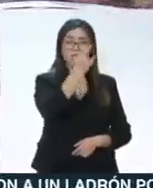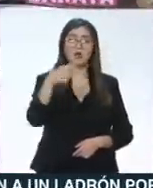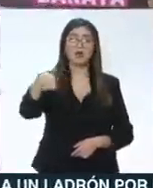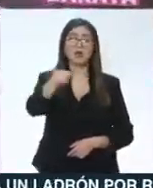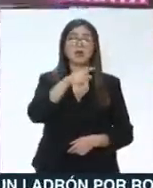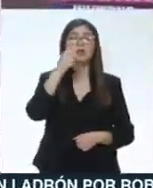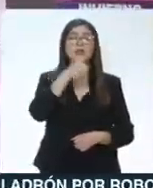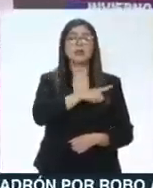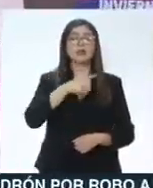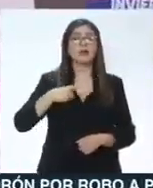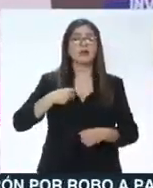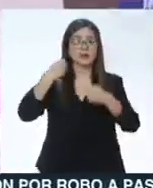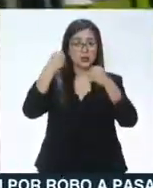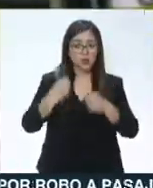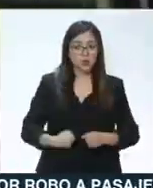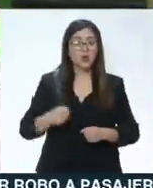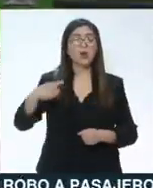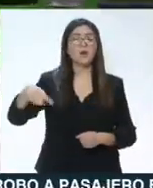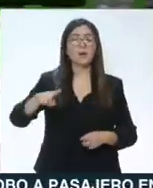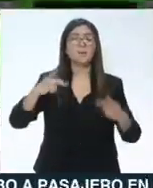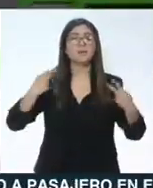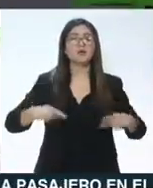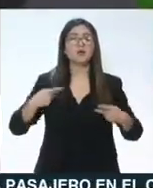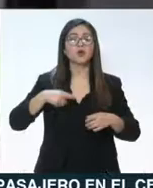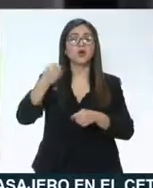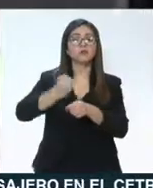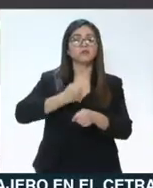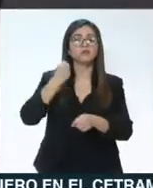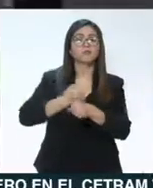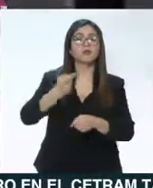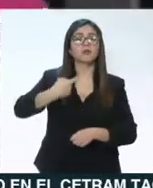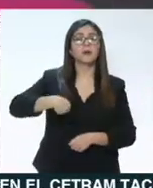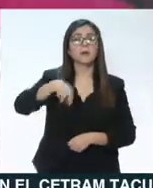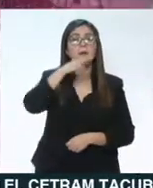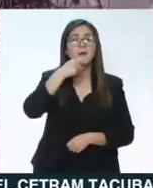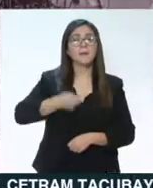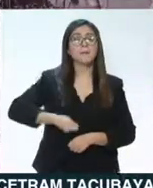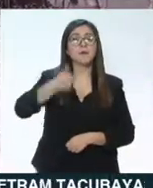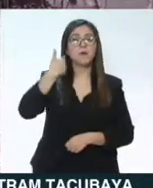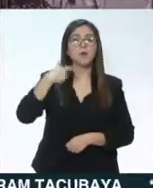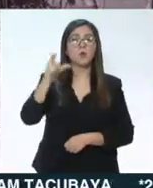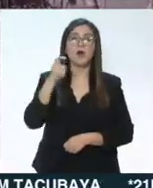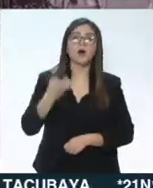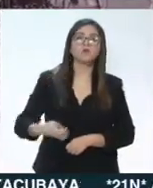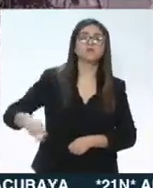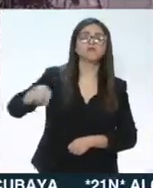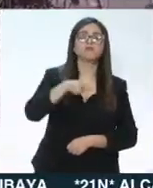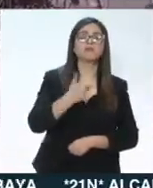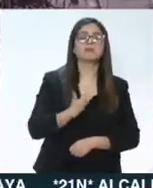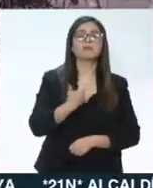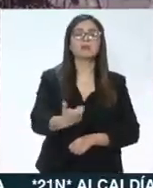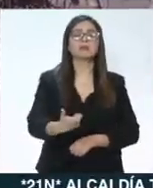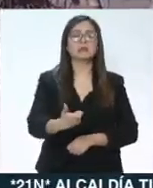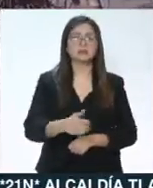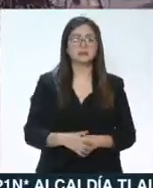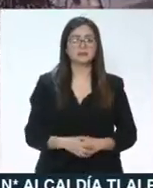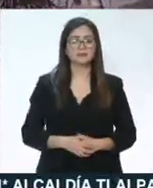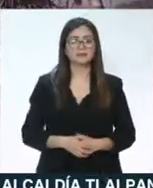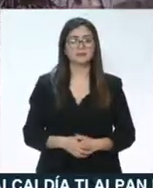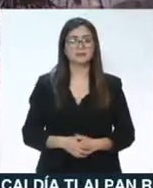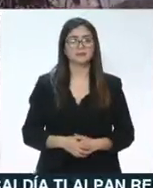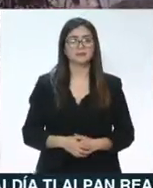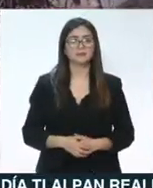unidades son las primeras preocupaciones que tienen al abordar una unidad. Pues sería la inseguridad,